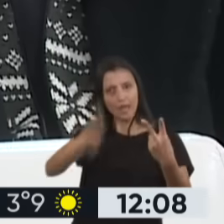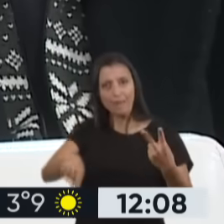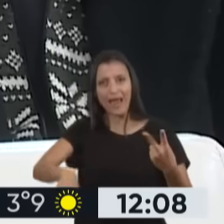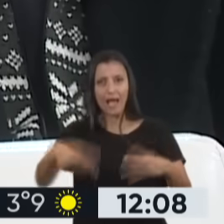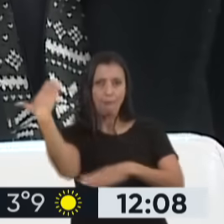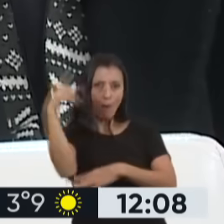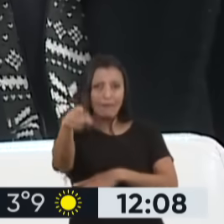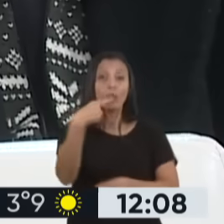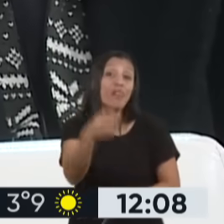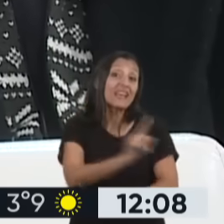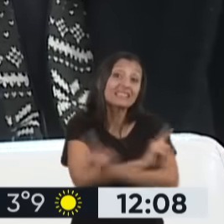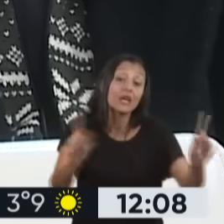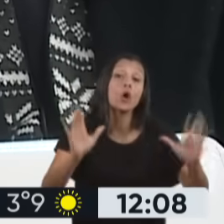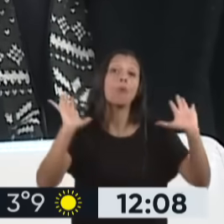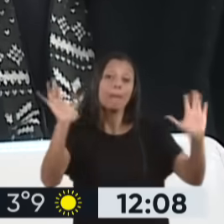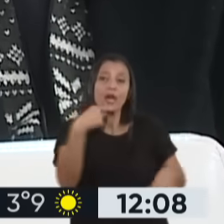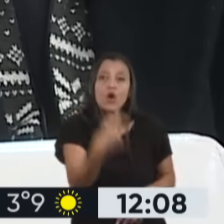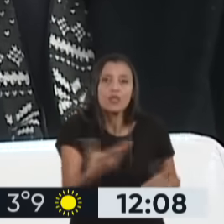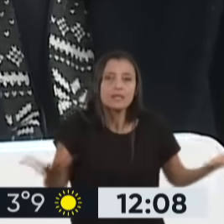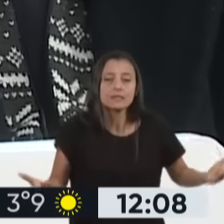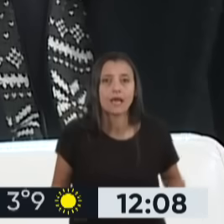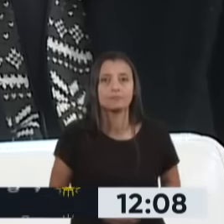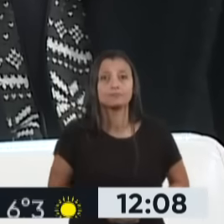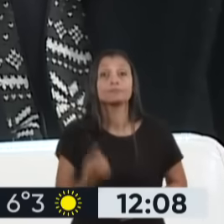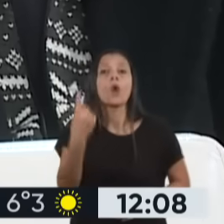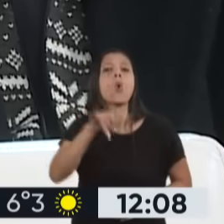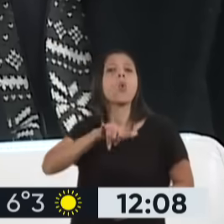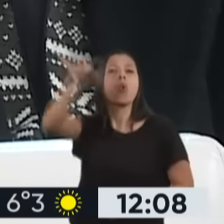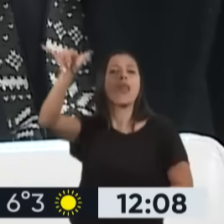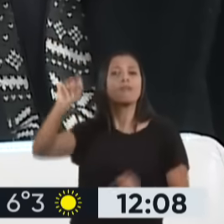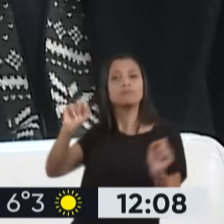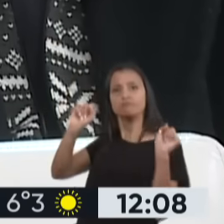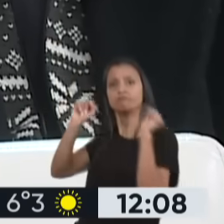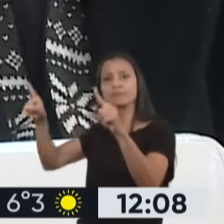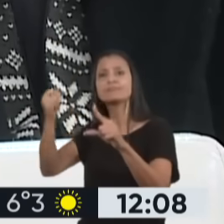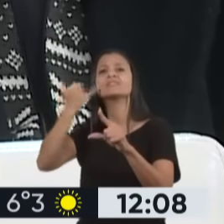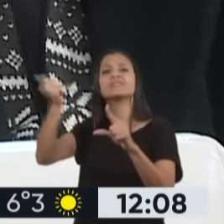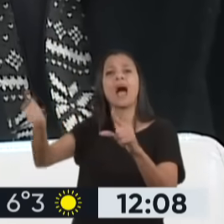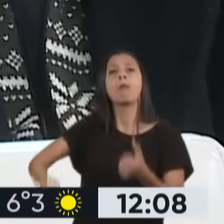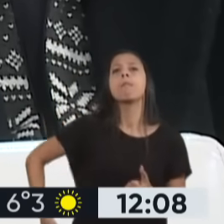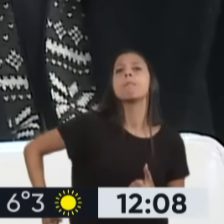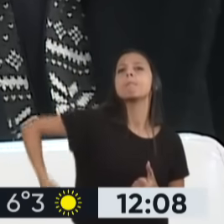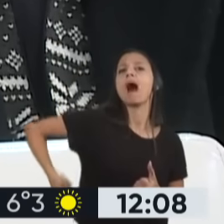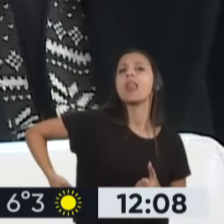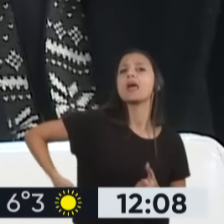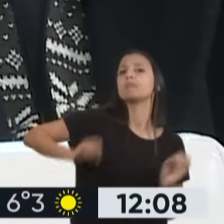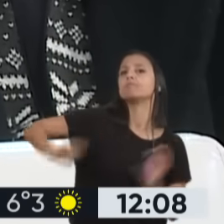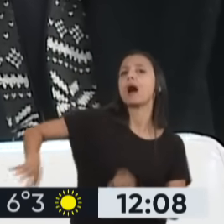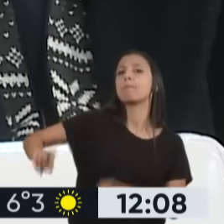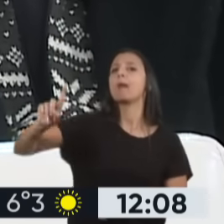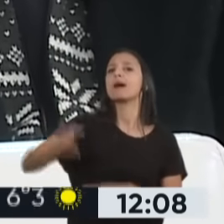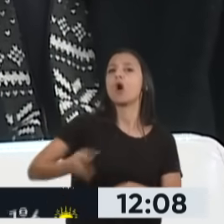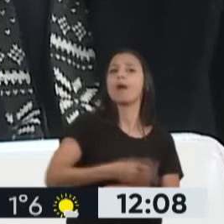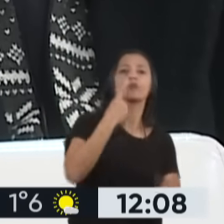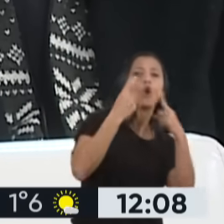vos desmentiste, decía que un avión de su propiedad había descargado una serie de valijas que no habrían pasado por los controles